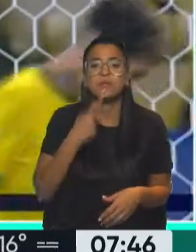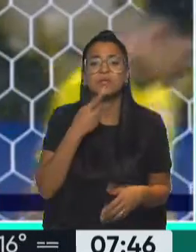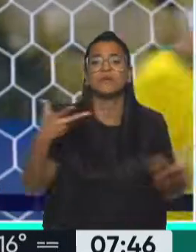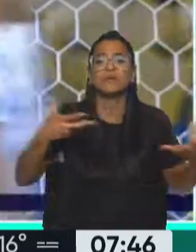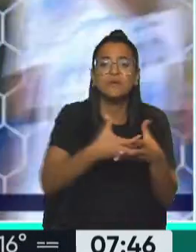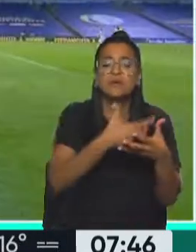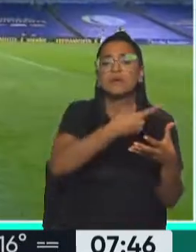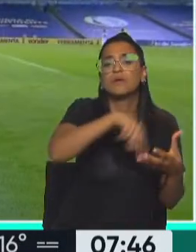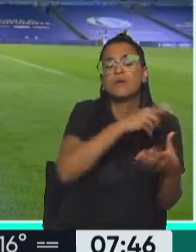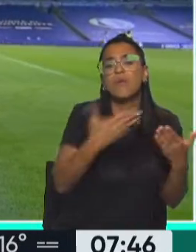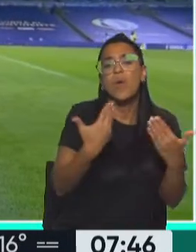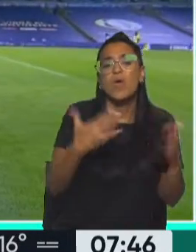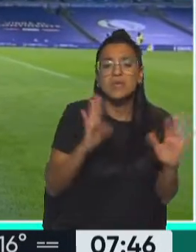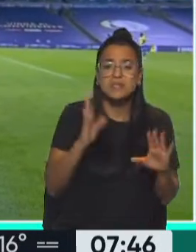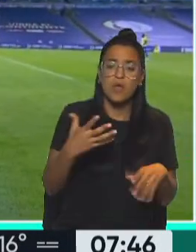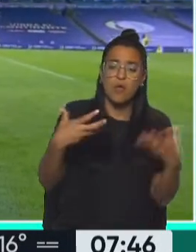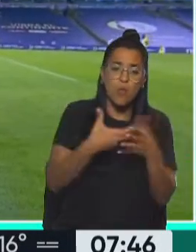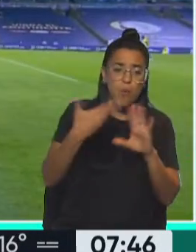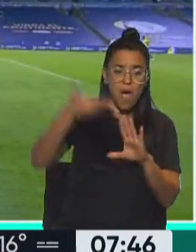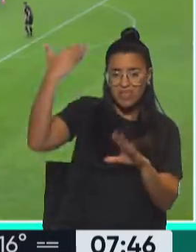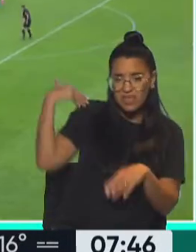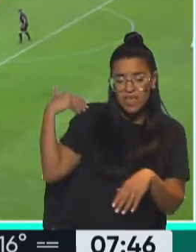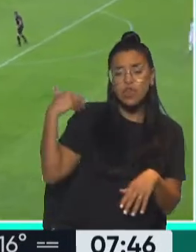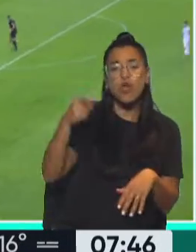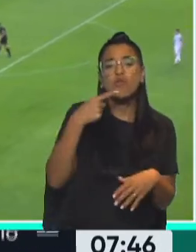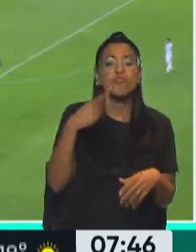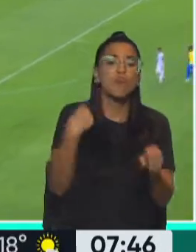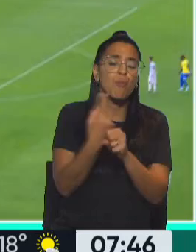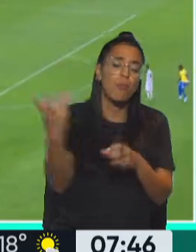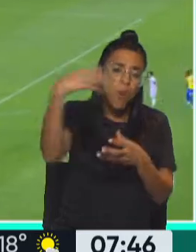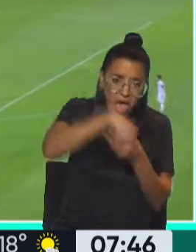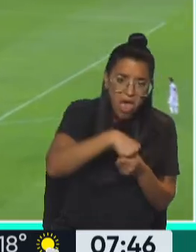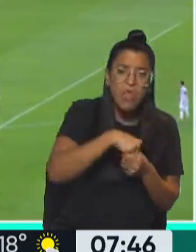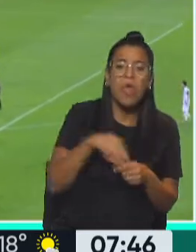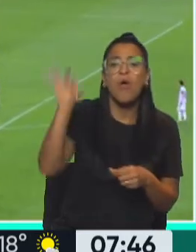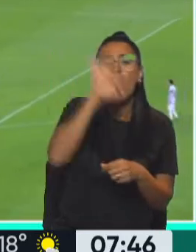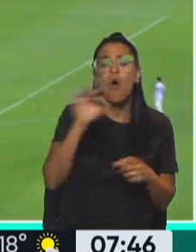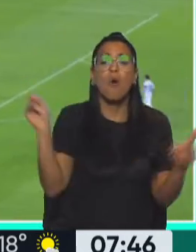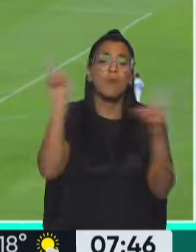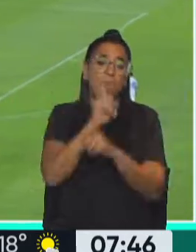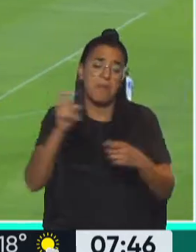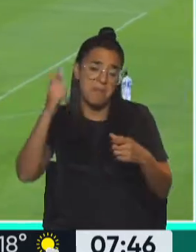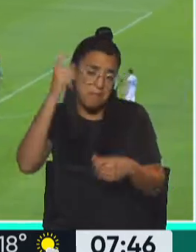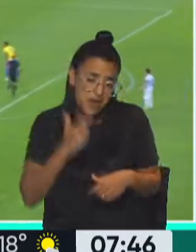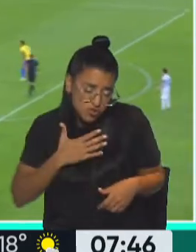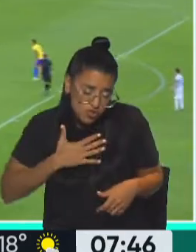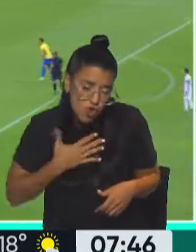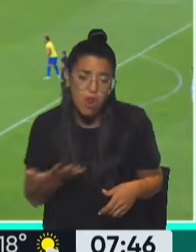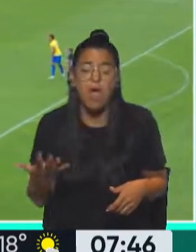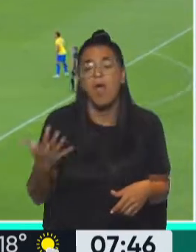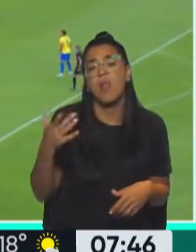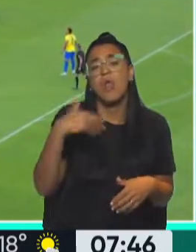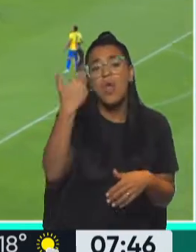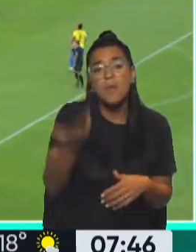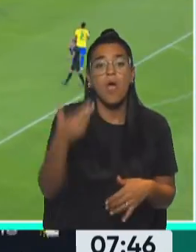grupo. Quizás en el grupo anterior no pudo integrarse o estaba con problemas personales. Después, en